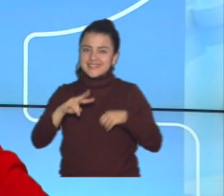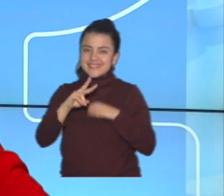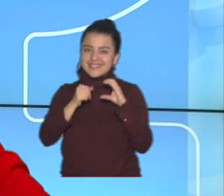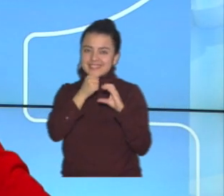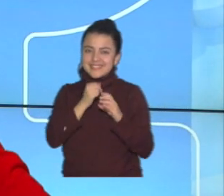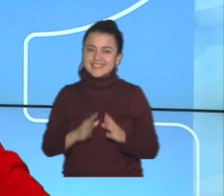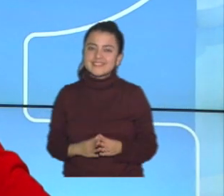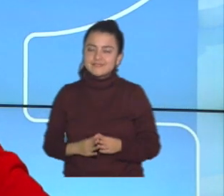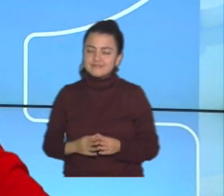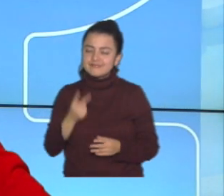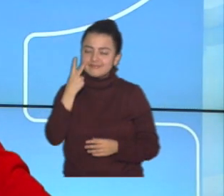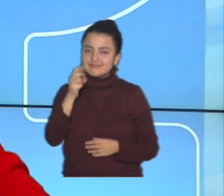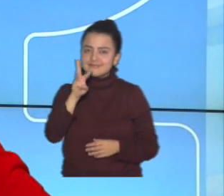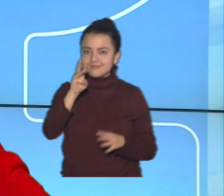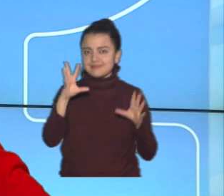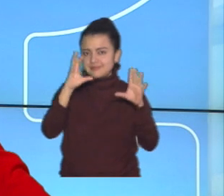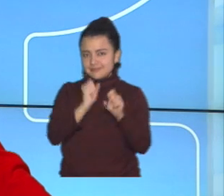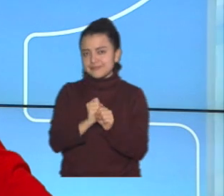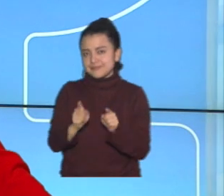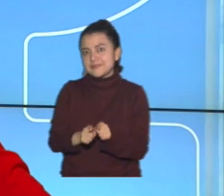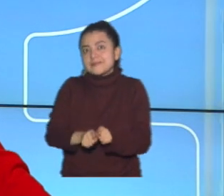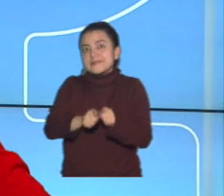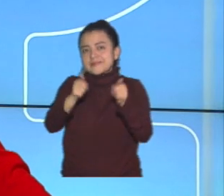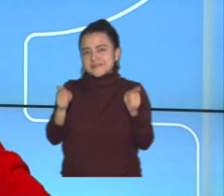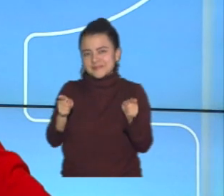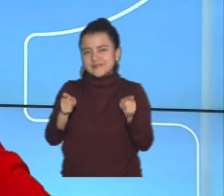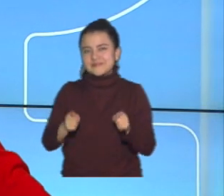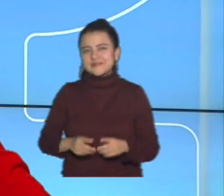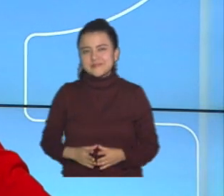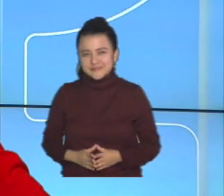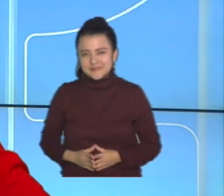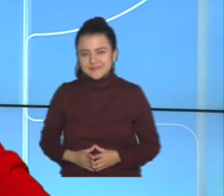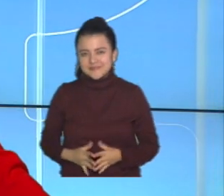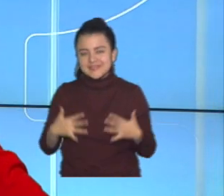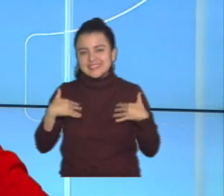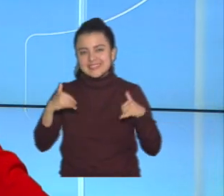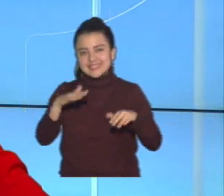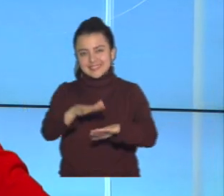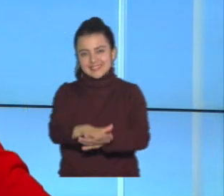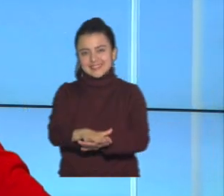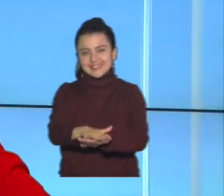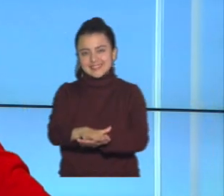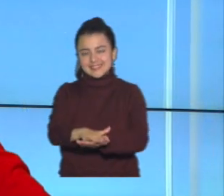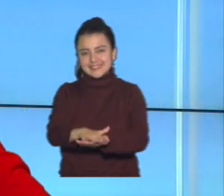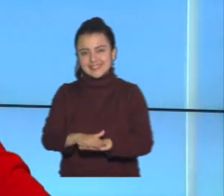1 CMI, pero a las 8 de la noche espere una nueva emisión de noticias. Feliz tarde.